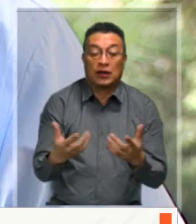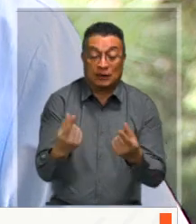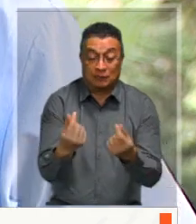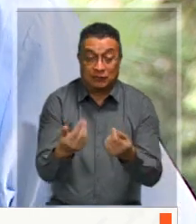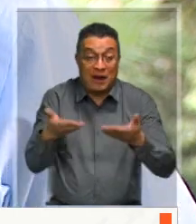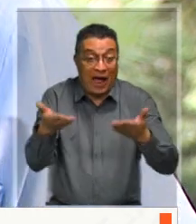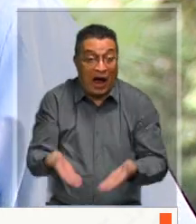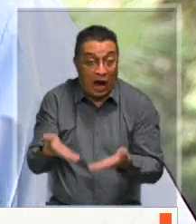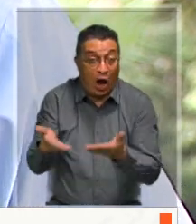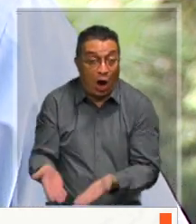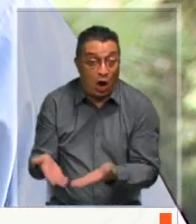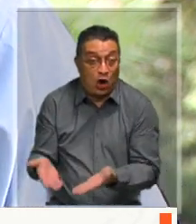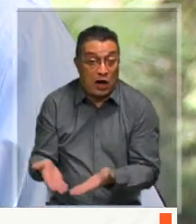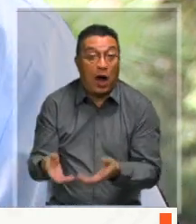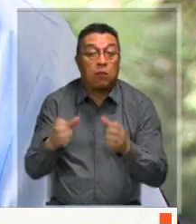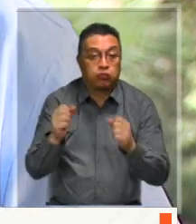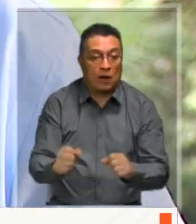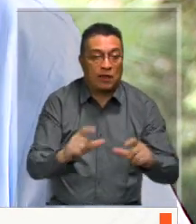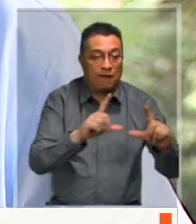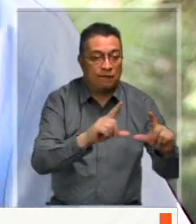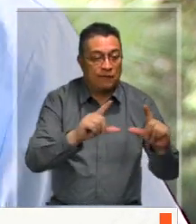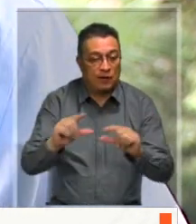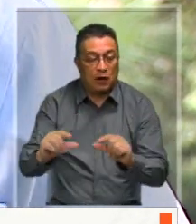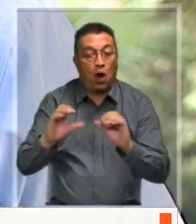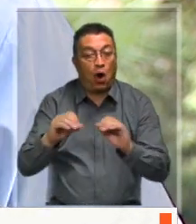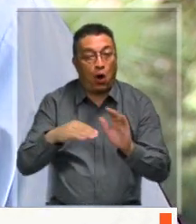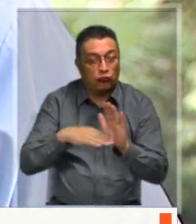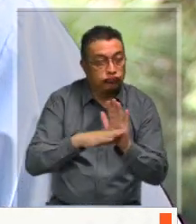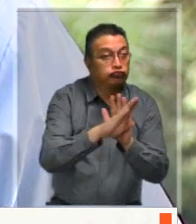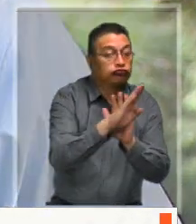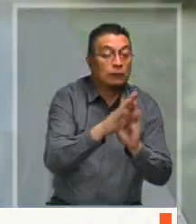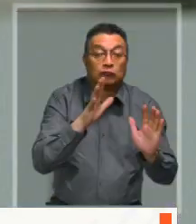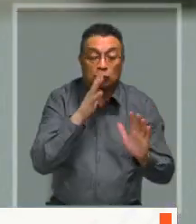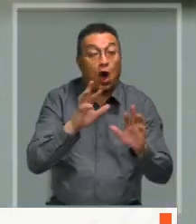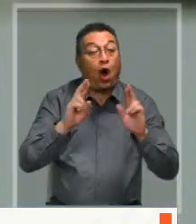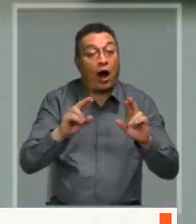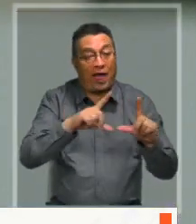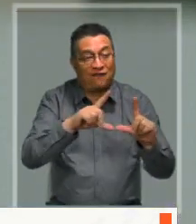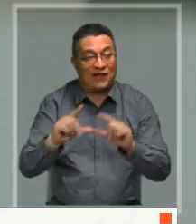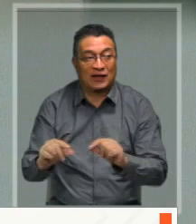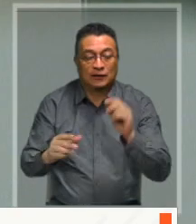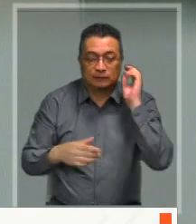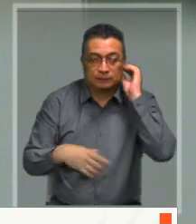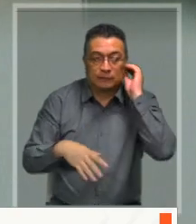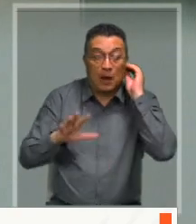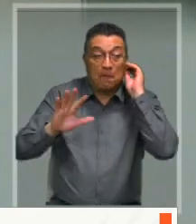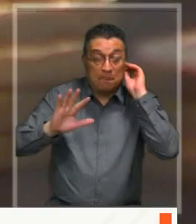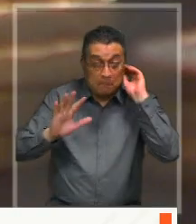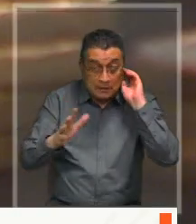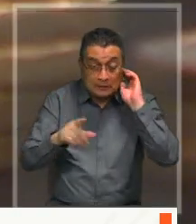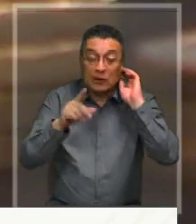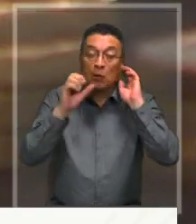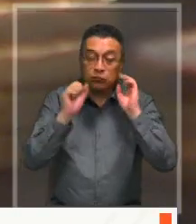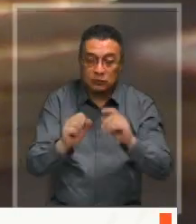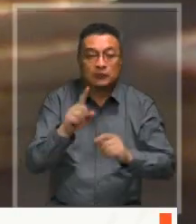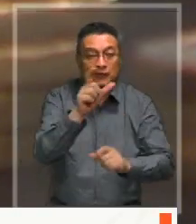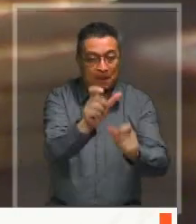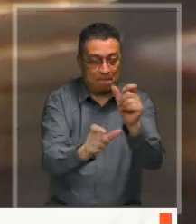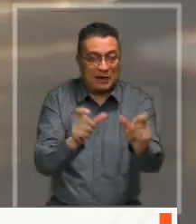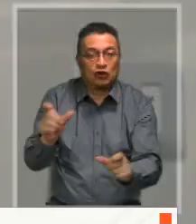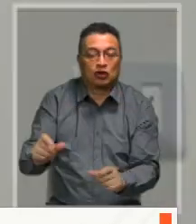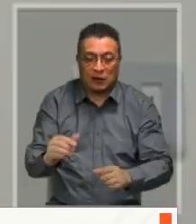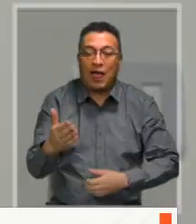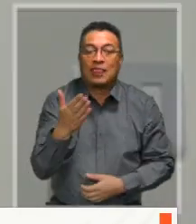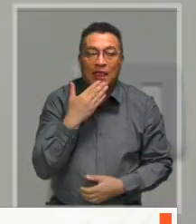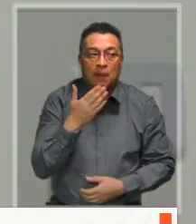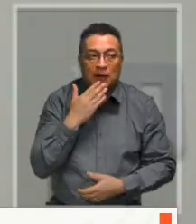actuales podrían bajar, podrían subir, no sé. Ojalá que bajen. Al parecer, implicaría que las personas también tendrían